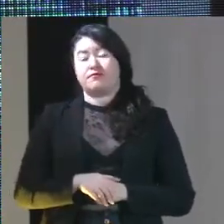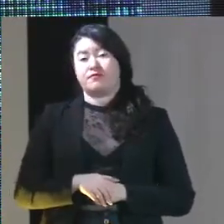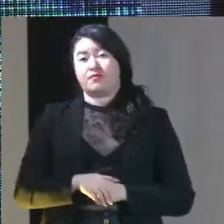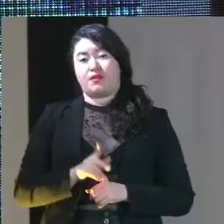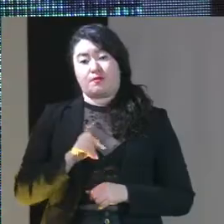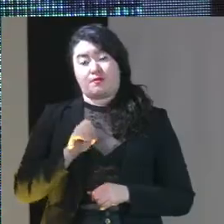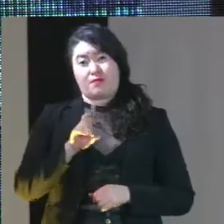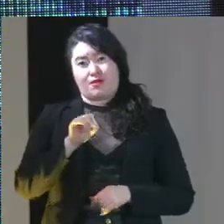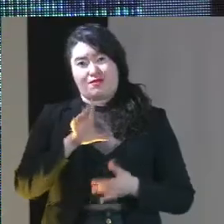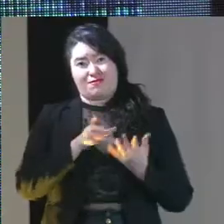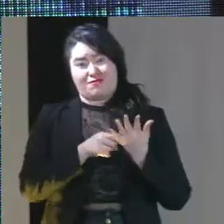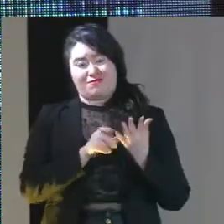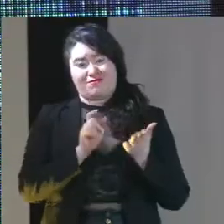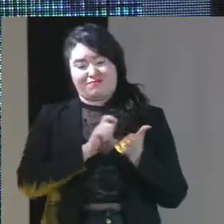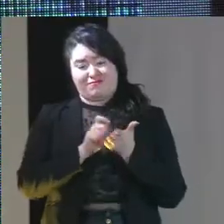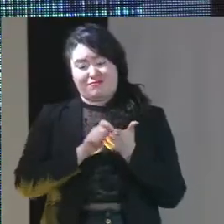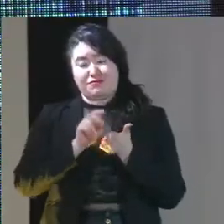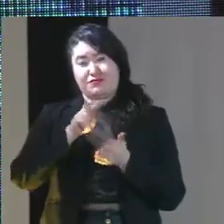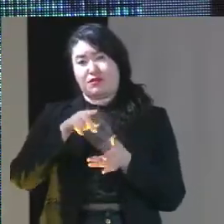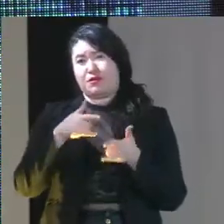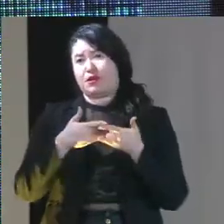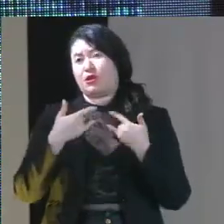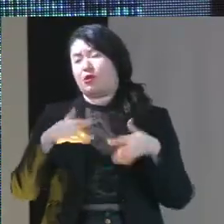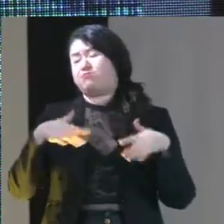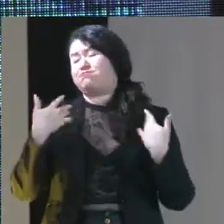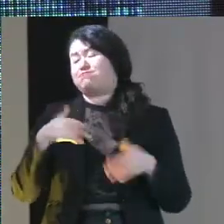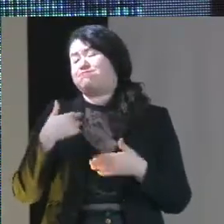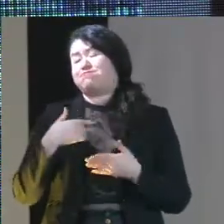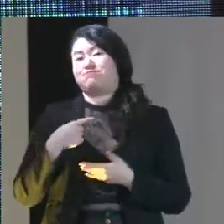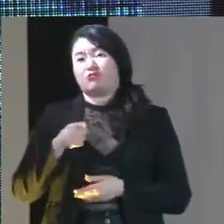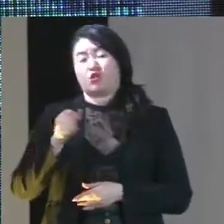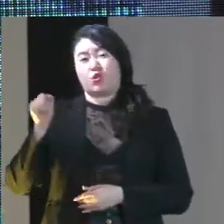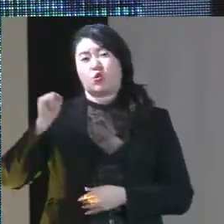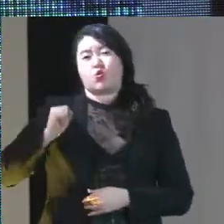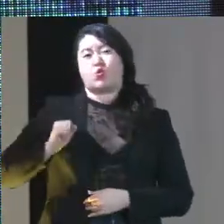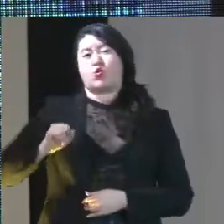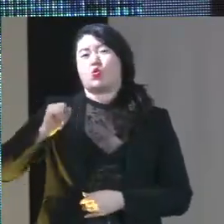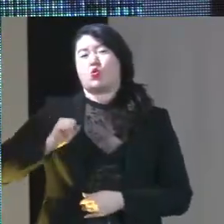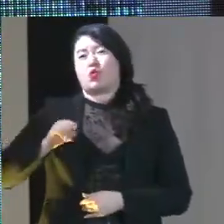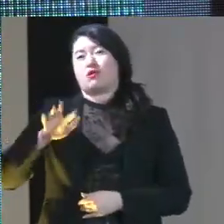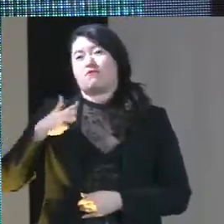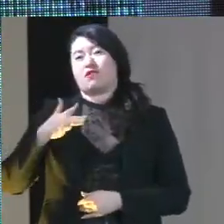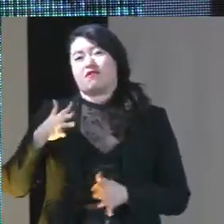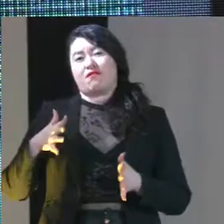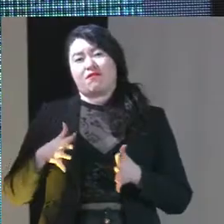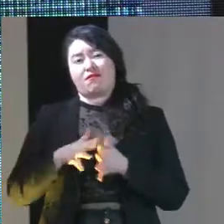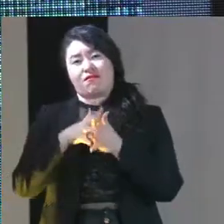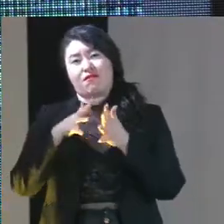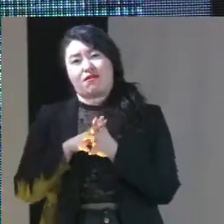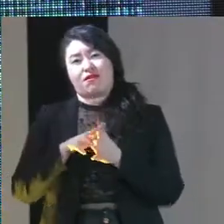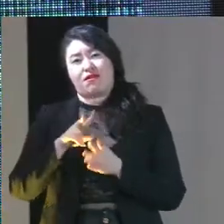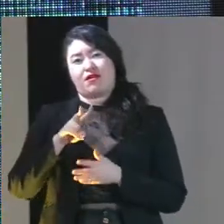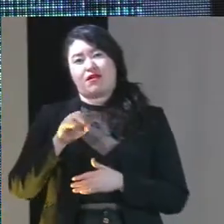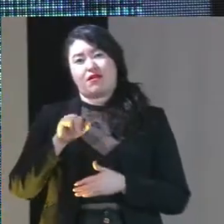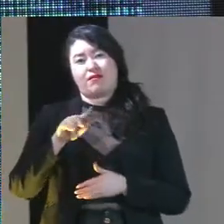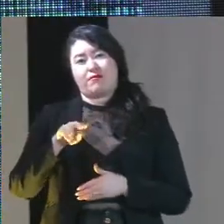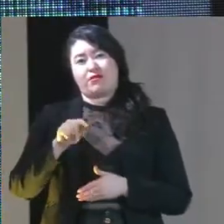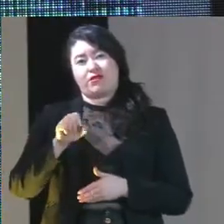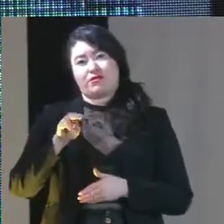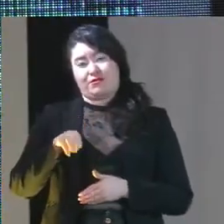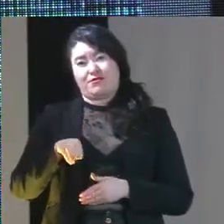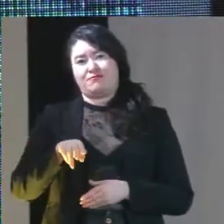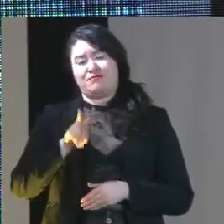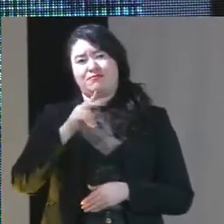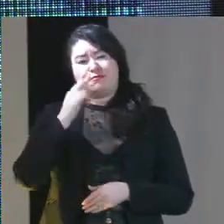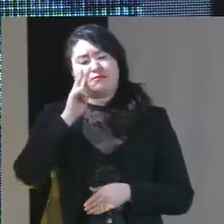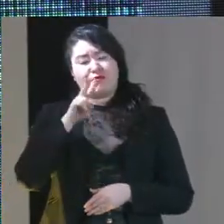Pedro, un libro que hay que leer de verdad, es un poco viejo, es de los tiempos de la guerra de Vietnam y se le nota, ¿no? Pero está bien que se le note,